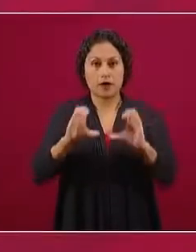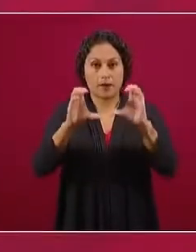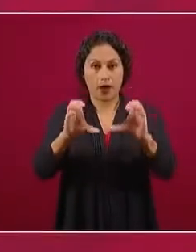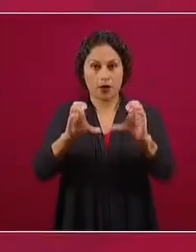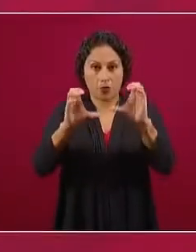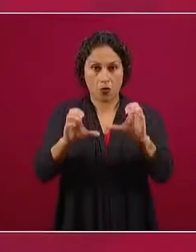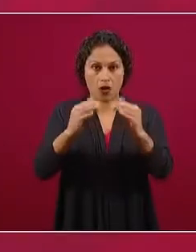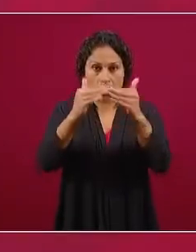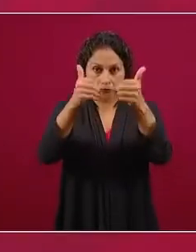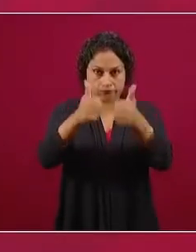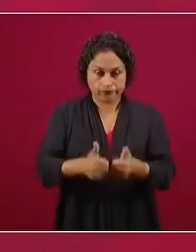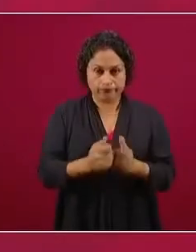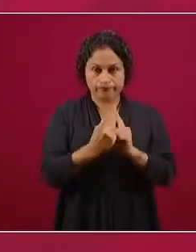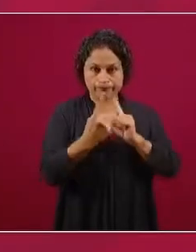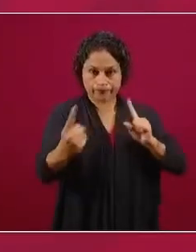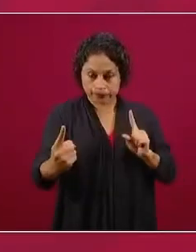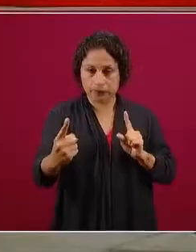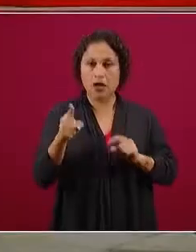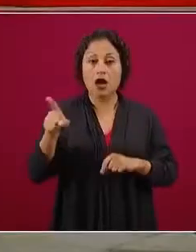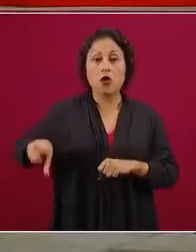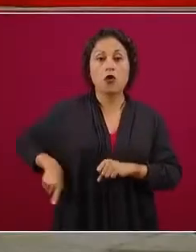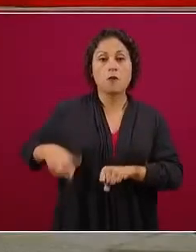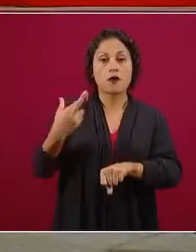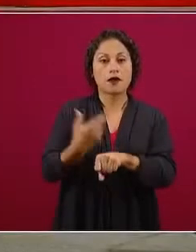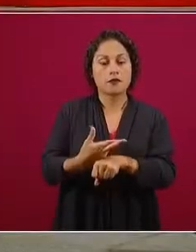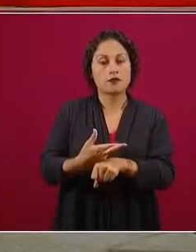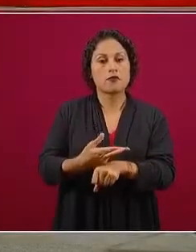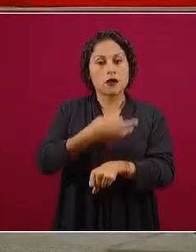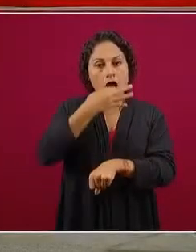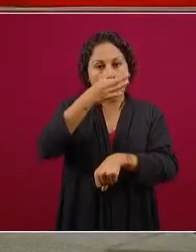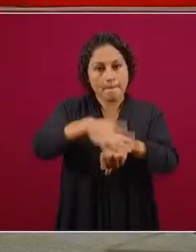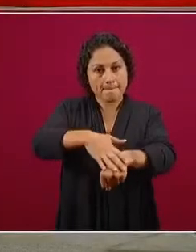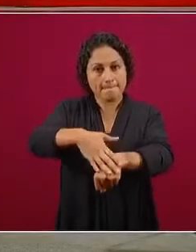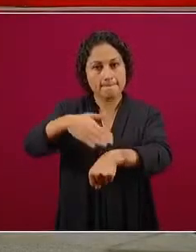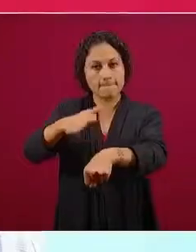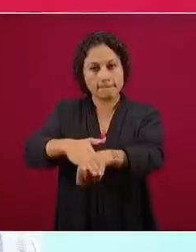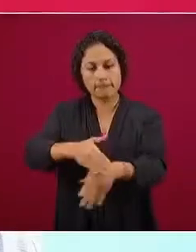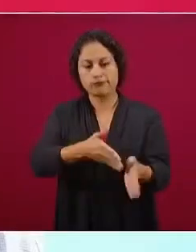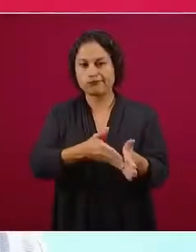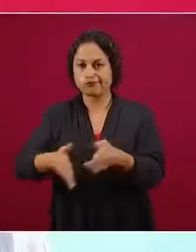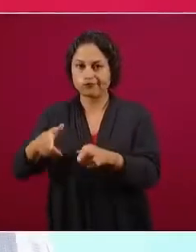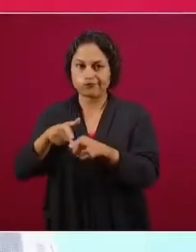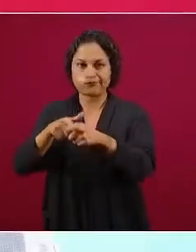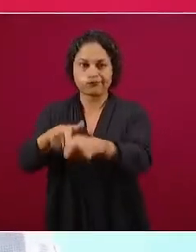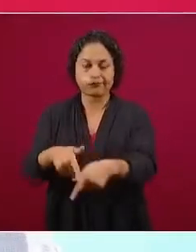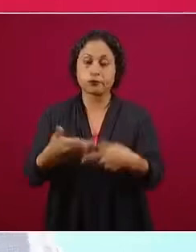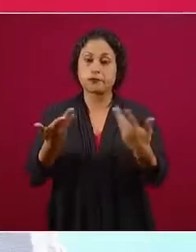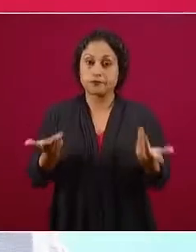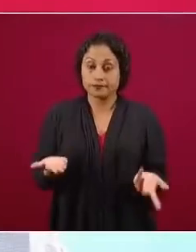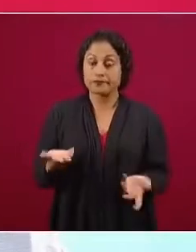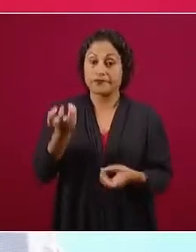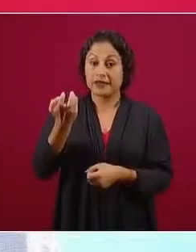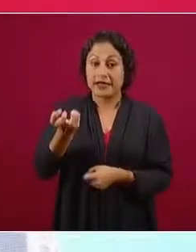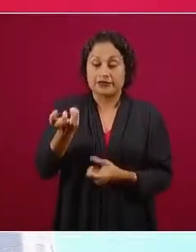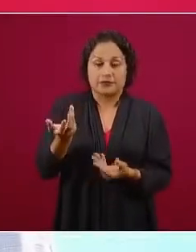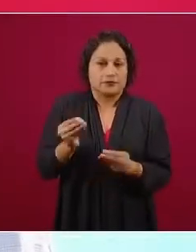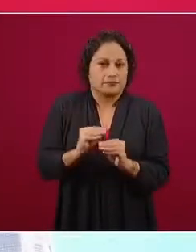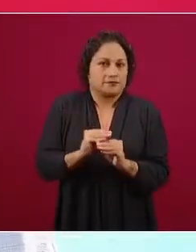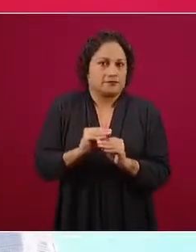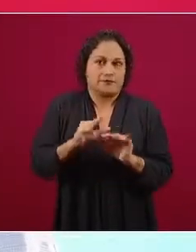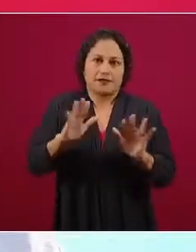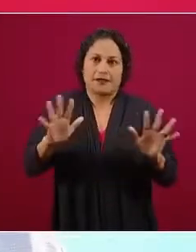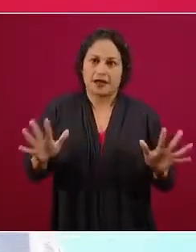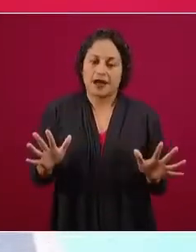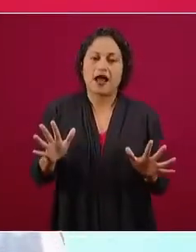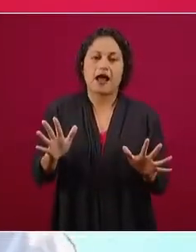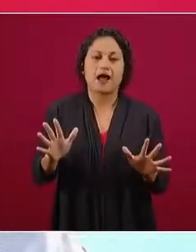mantuvo enfáticamente este mensaje. Entonces, es esperable que alguna entidad federativa empiece a llegar a un